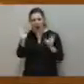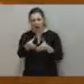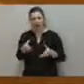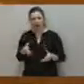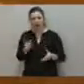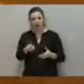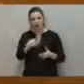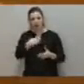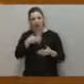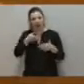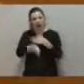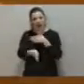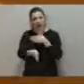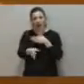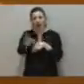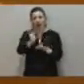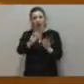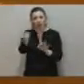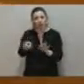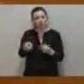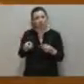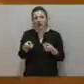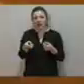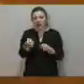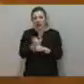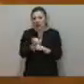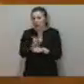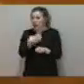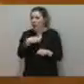impide acceder a otras opciones del mercado laboral.